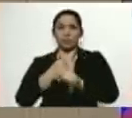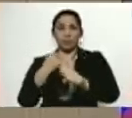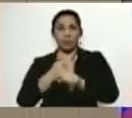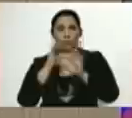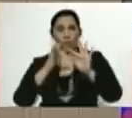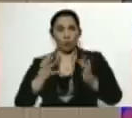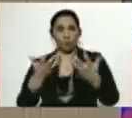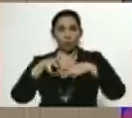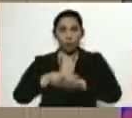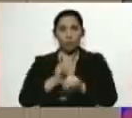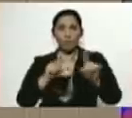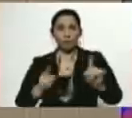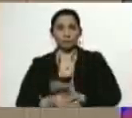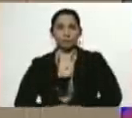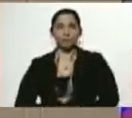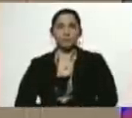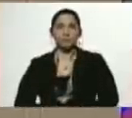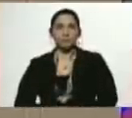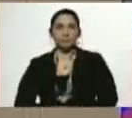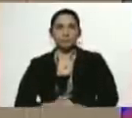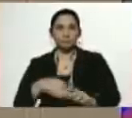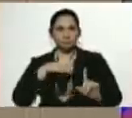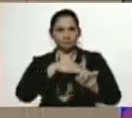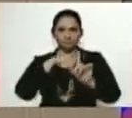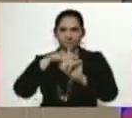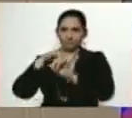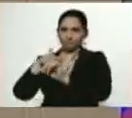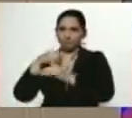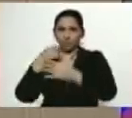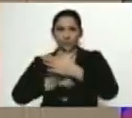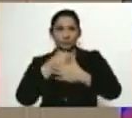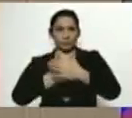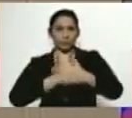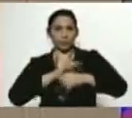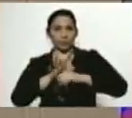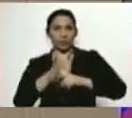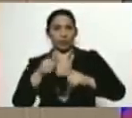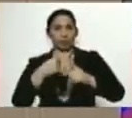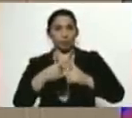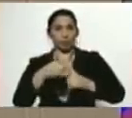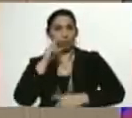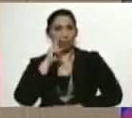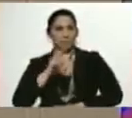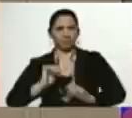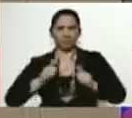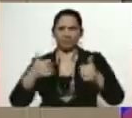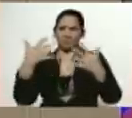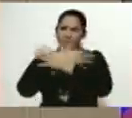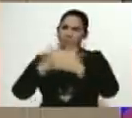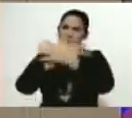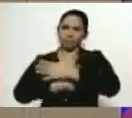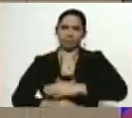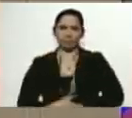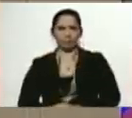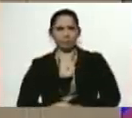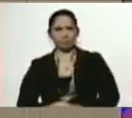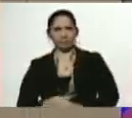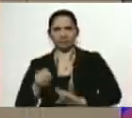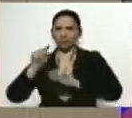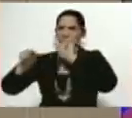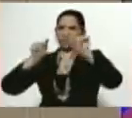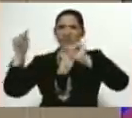manera conjunta para atacar, para combatir al COVID-19, empezaron a haber tergiversaciones, a haber